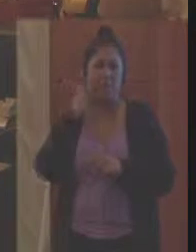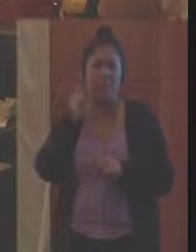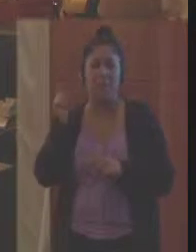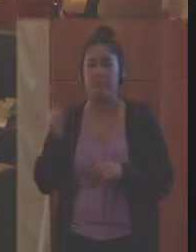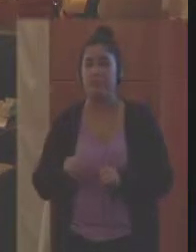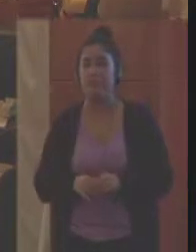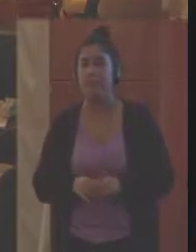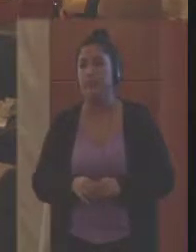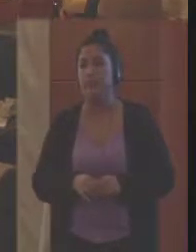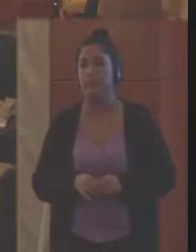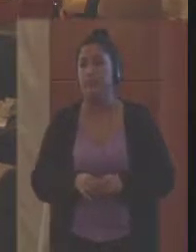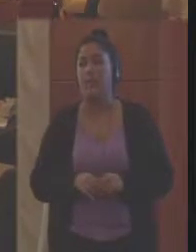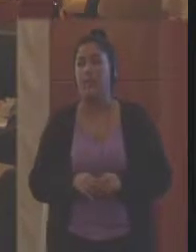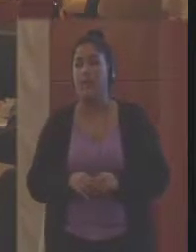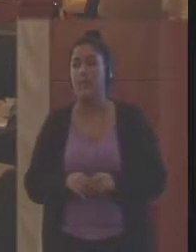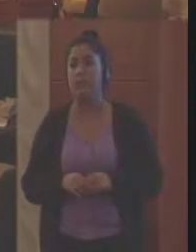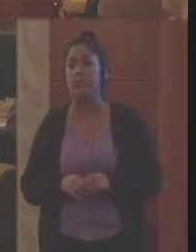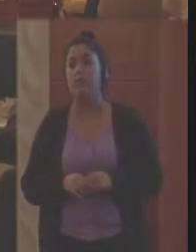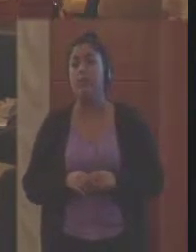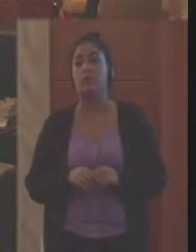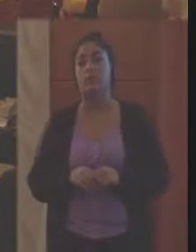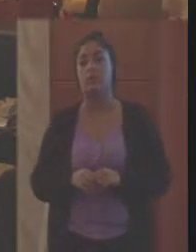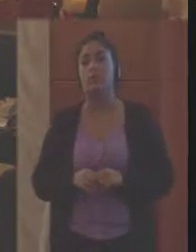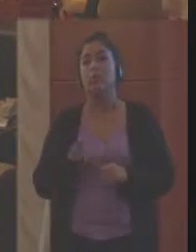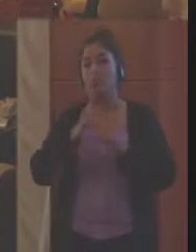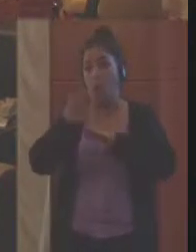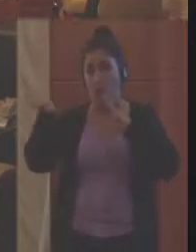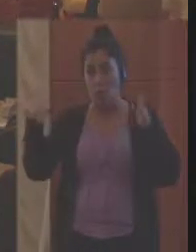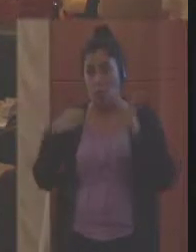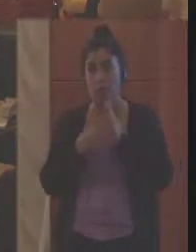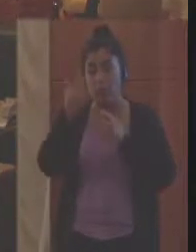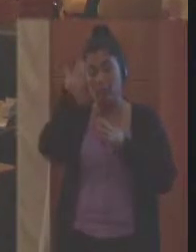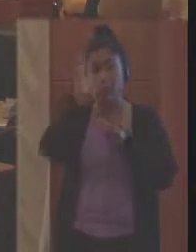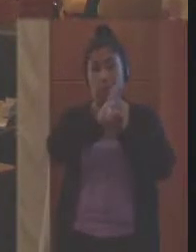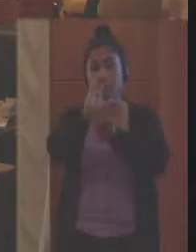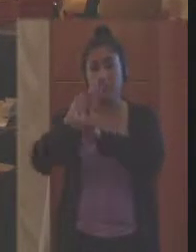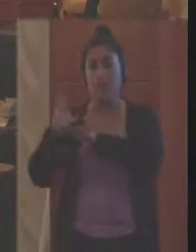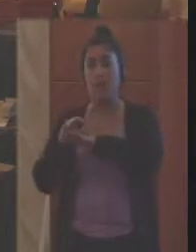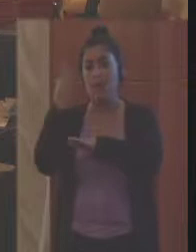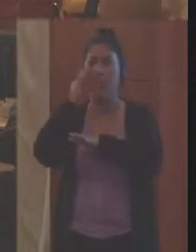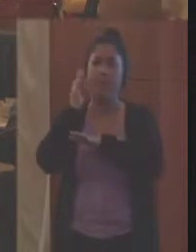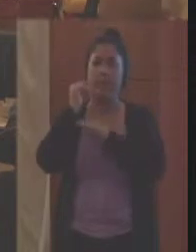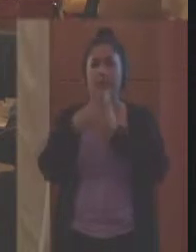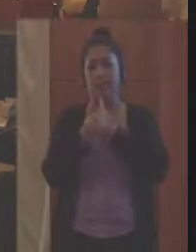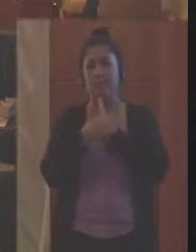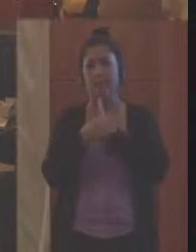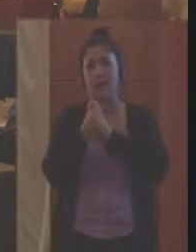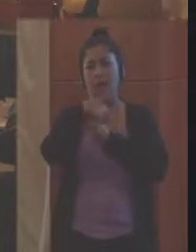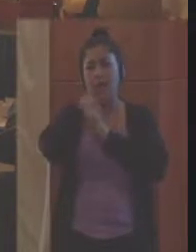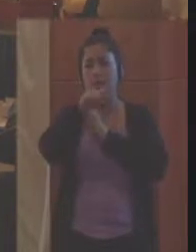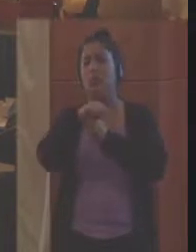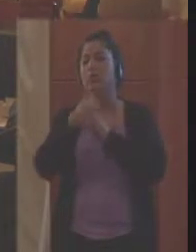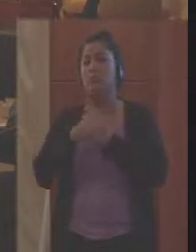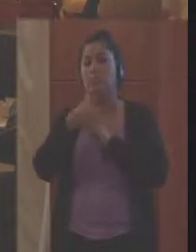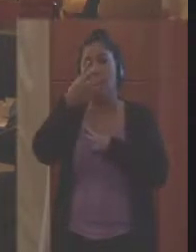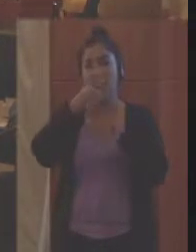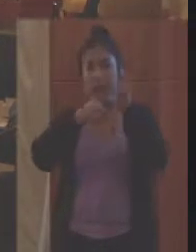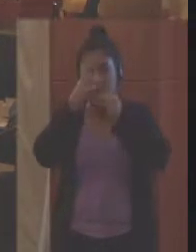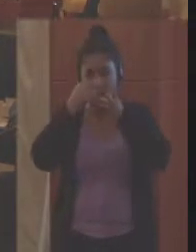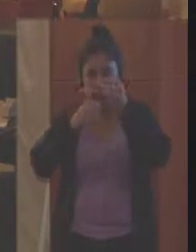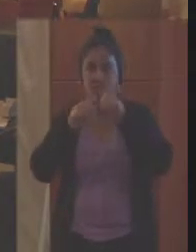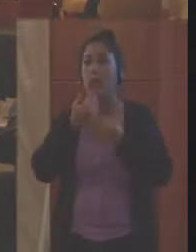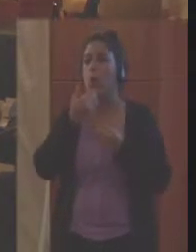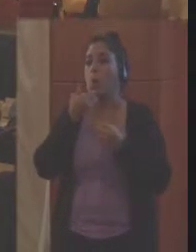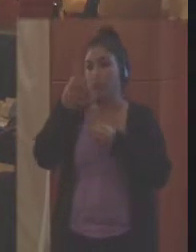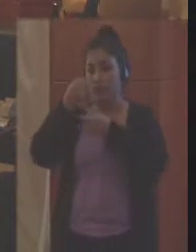que es necesario alguna situación, sino lo que los consultores están entregándonos a los países hay que convertirlos en elementos fundamentales para